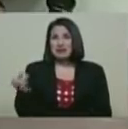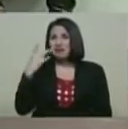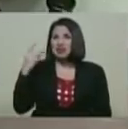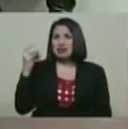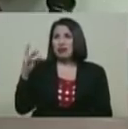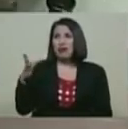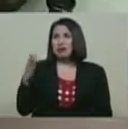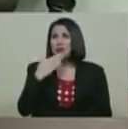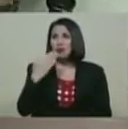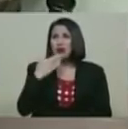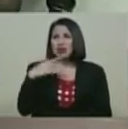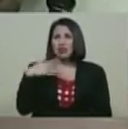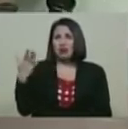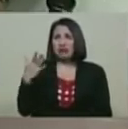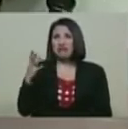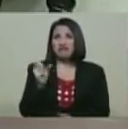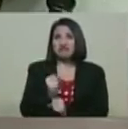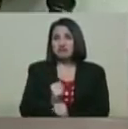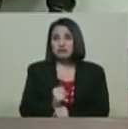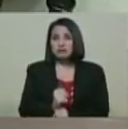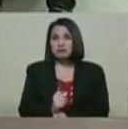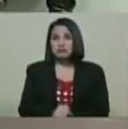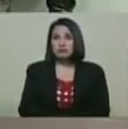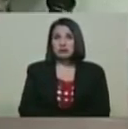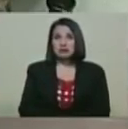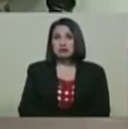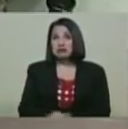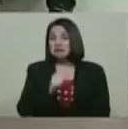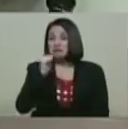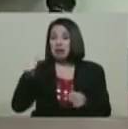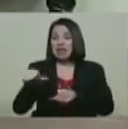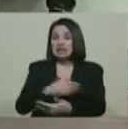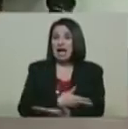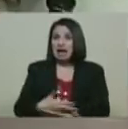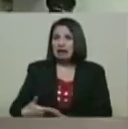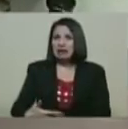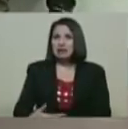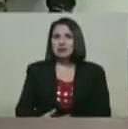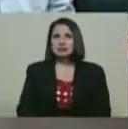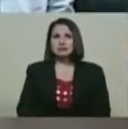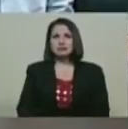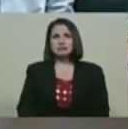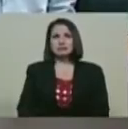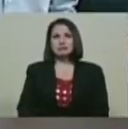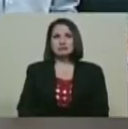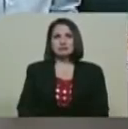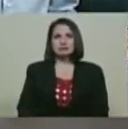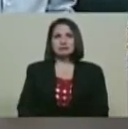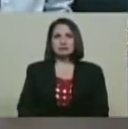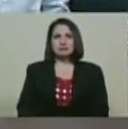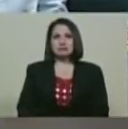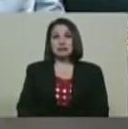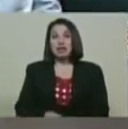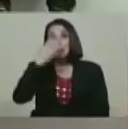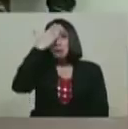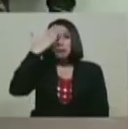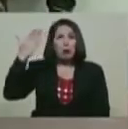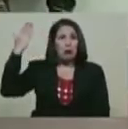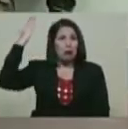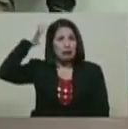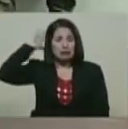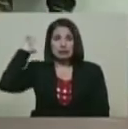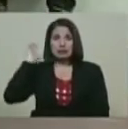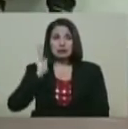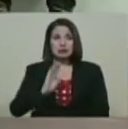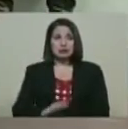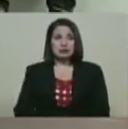fastidioso, aburrido, seco, mala sangre, mala sangroso, hipócrita como él solo.